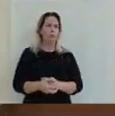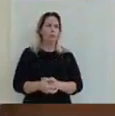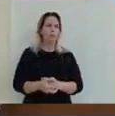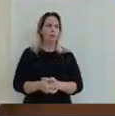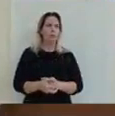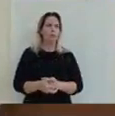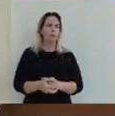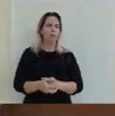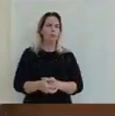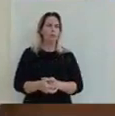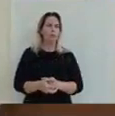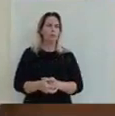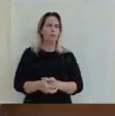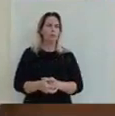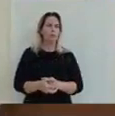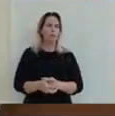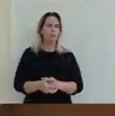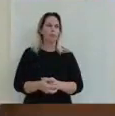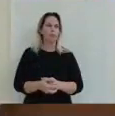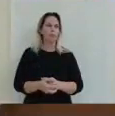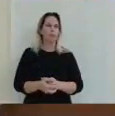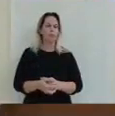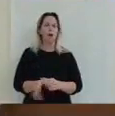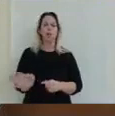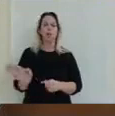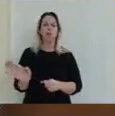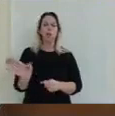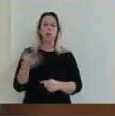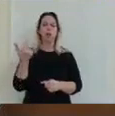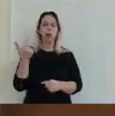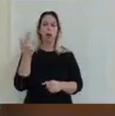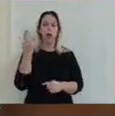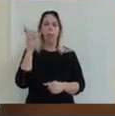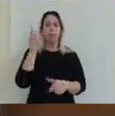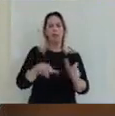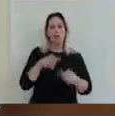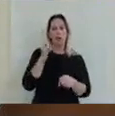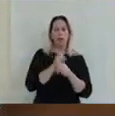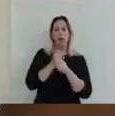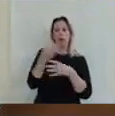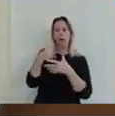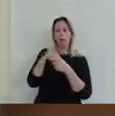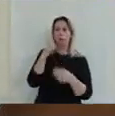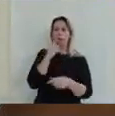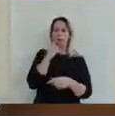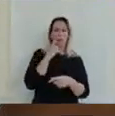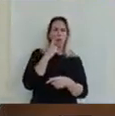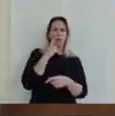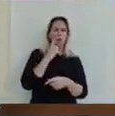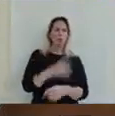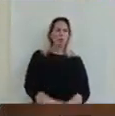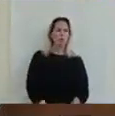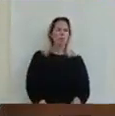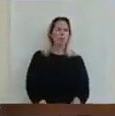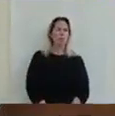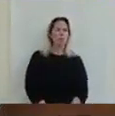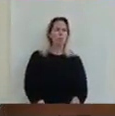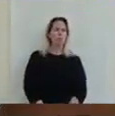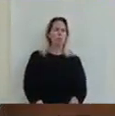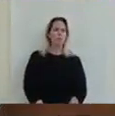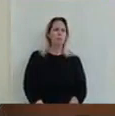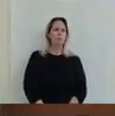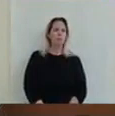que todos esos funcionarios municipales y me invitó a hacer denuncia. Lo voy a hacer así como me invitó, lo voy a hacer la denuncia